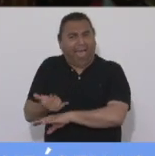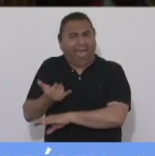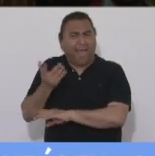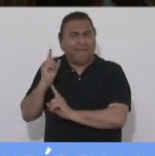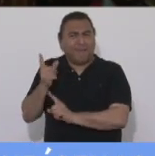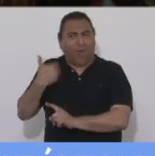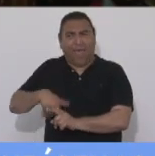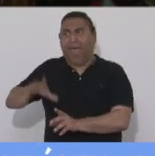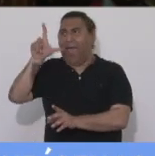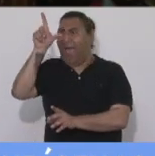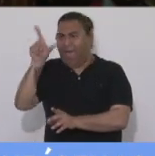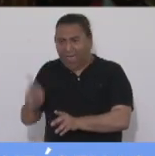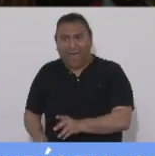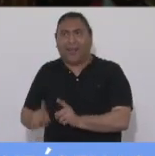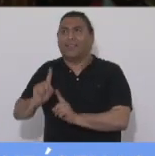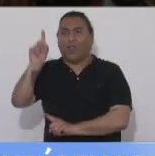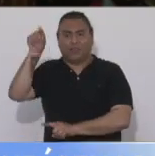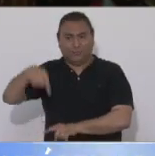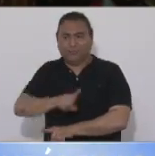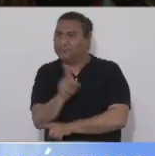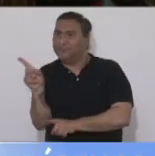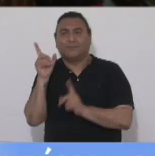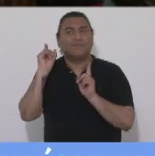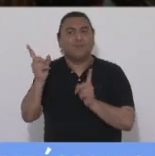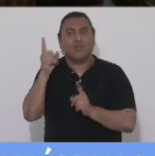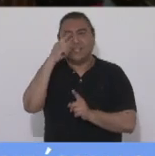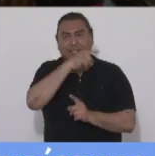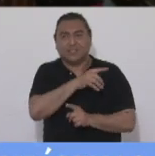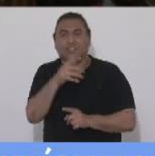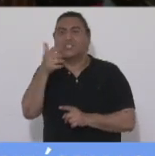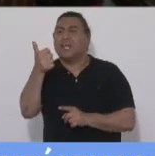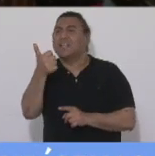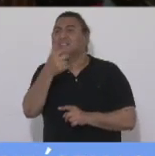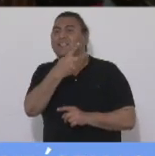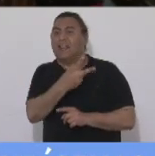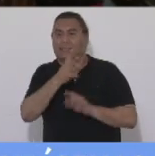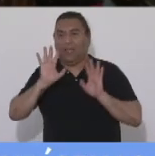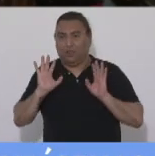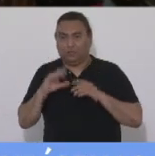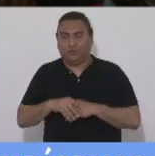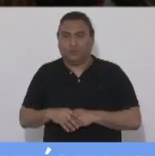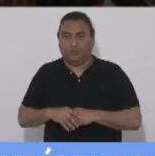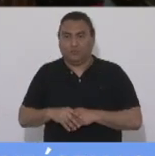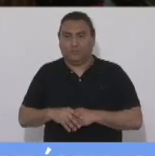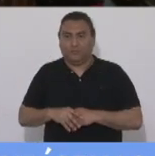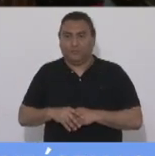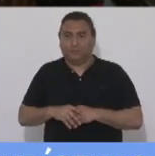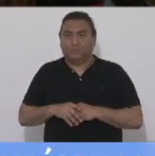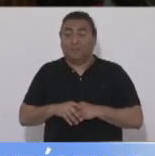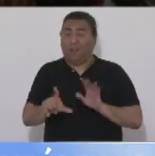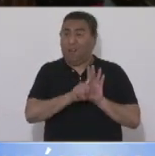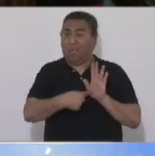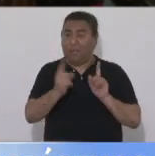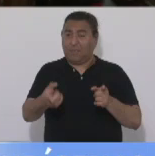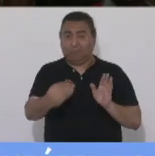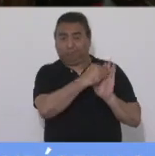República Argentina, a 762. La ley también estableció